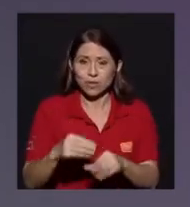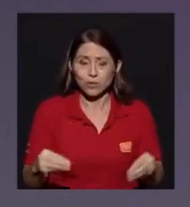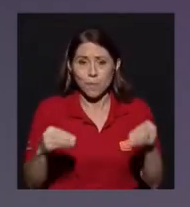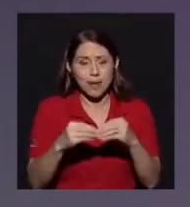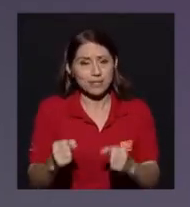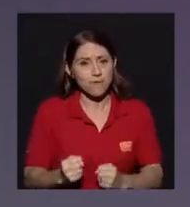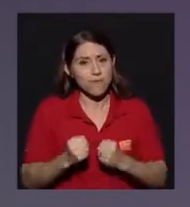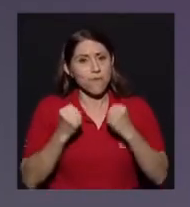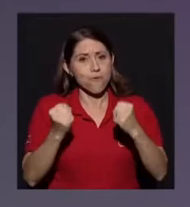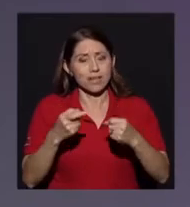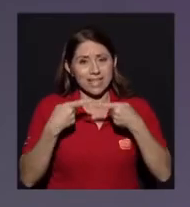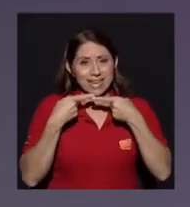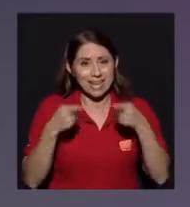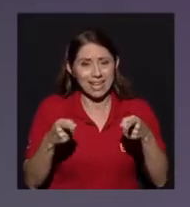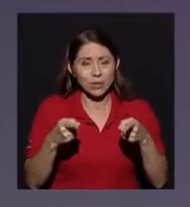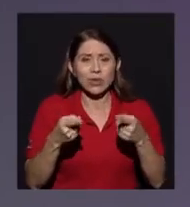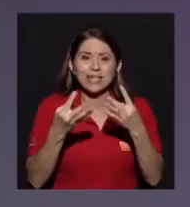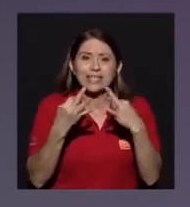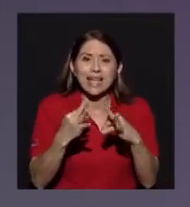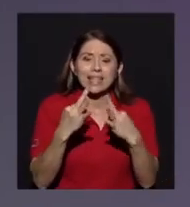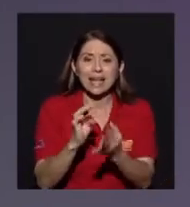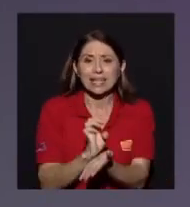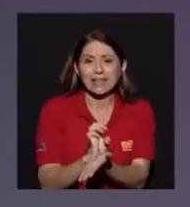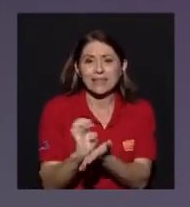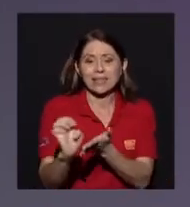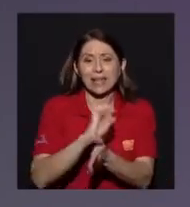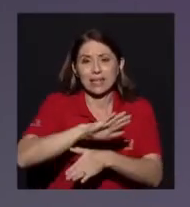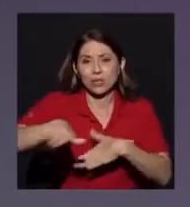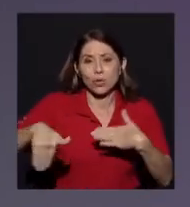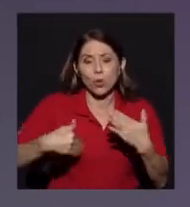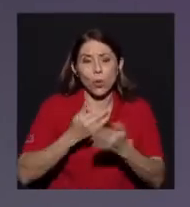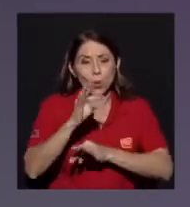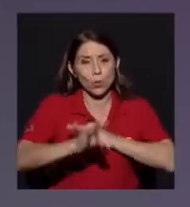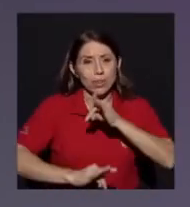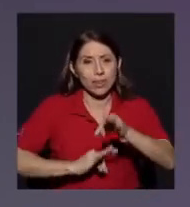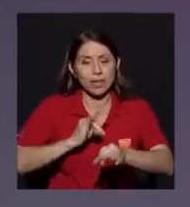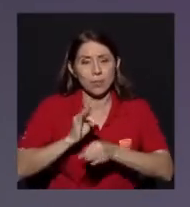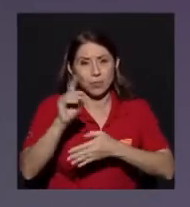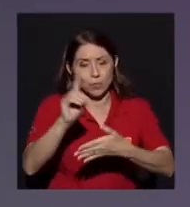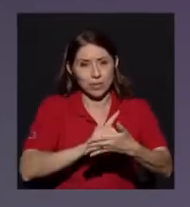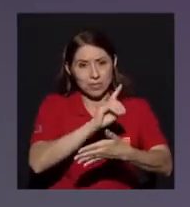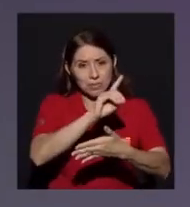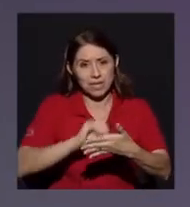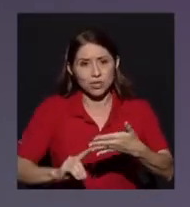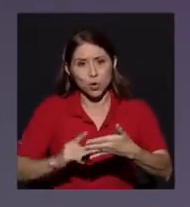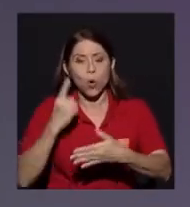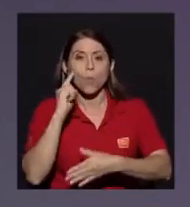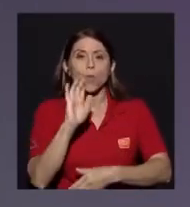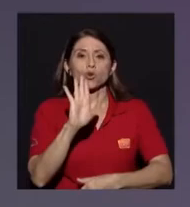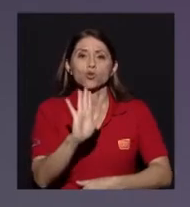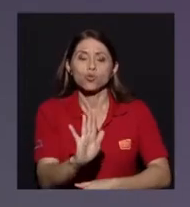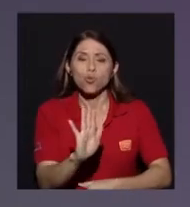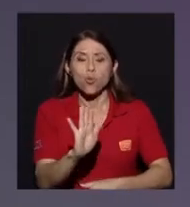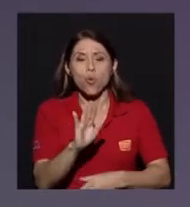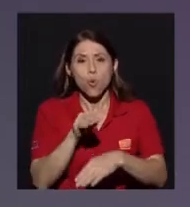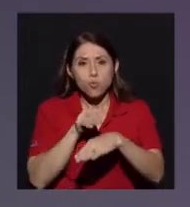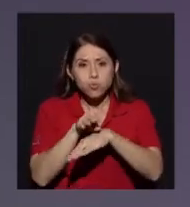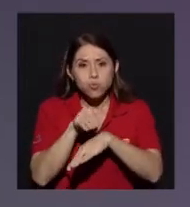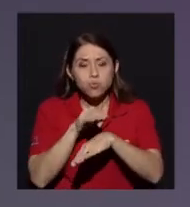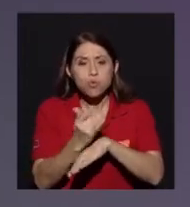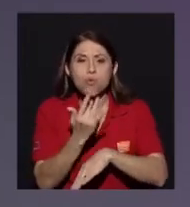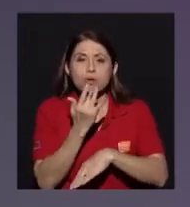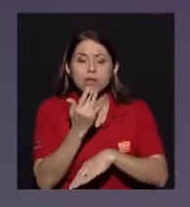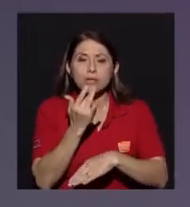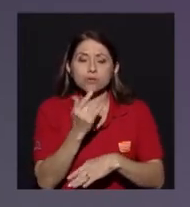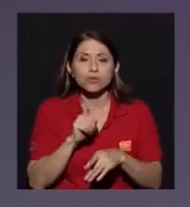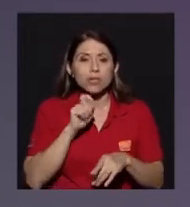precisamente de evitar todo tipo de discriminación que sufren las personas en función de su orientación sexual e identidad o expresión